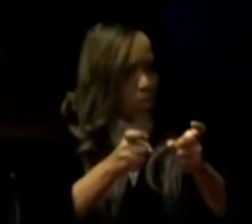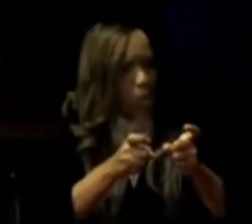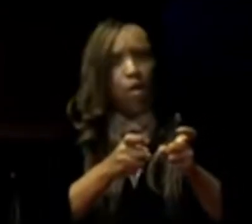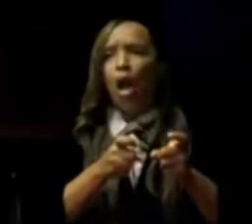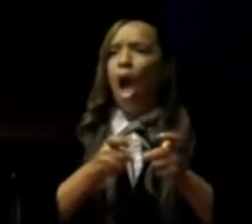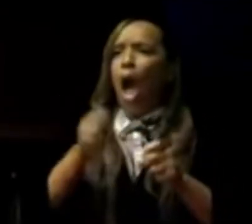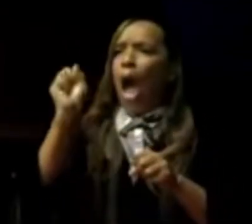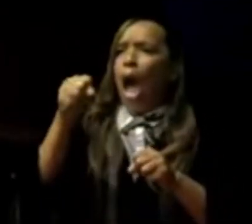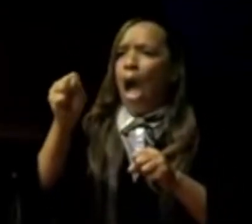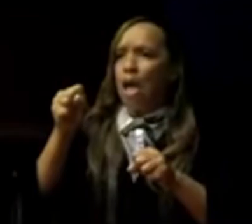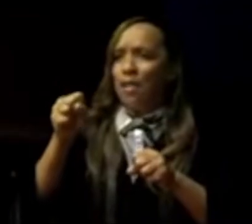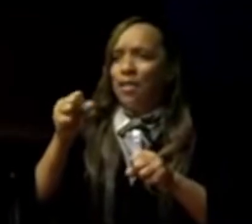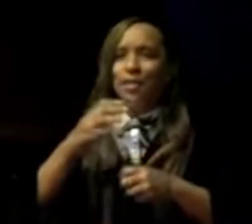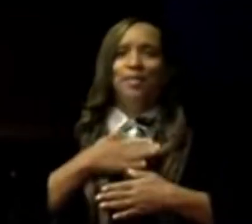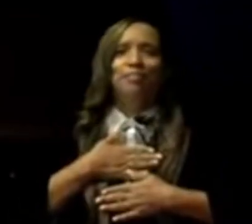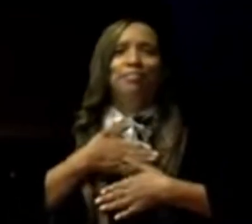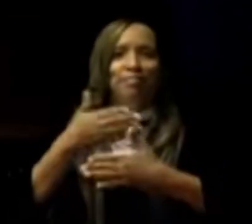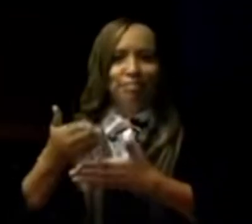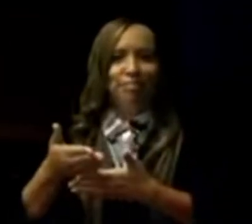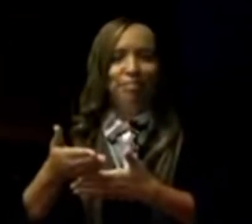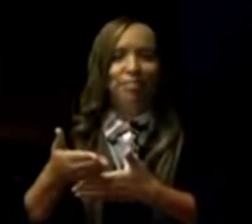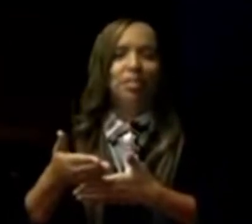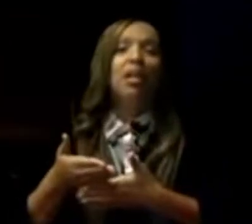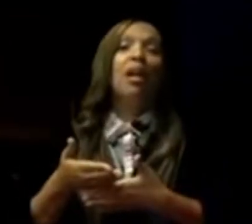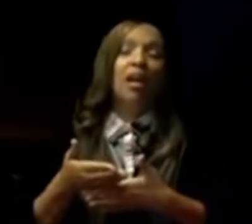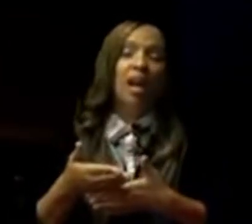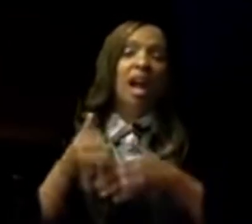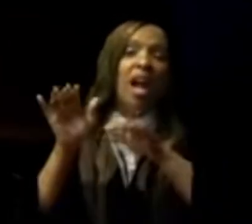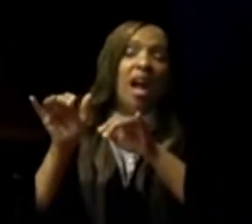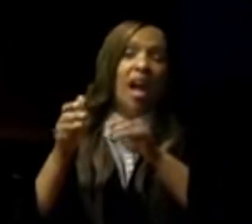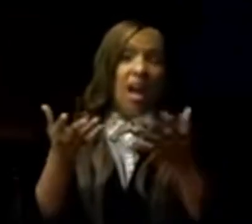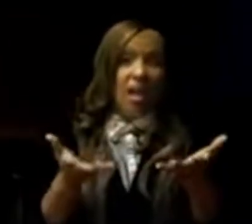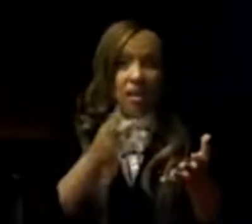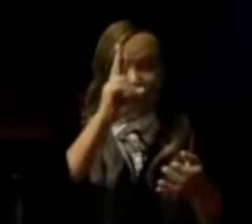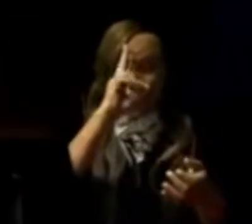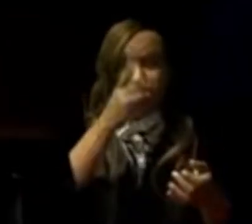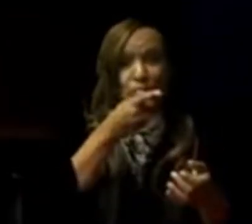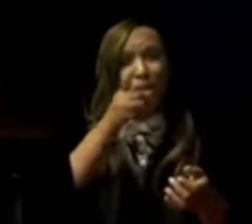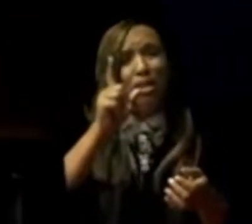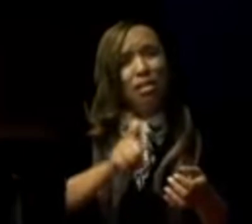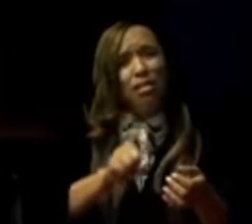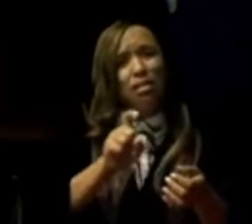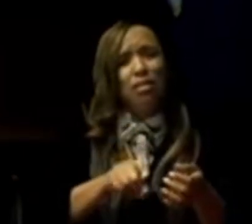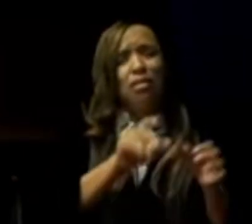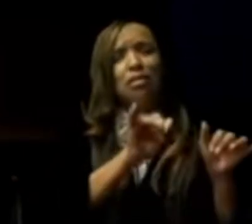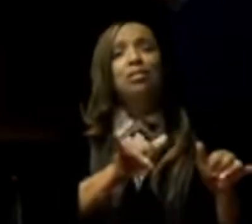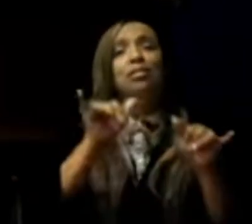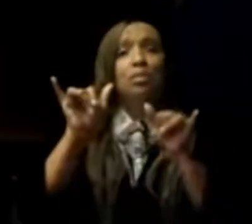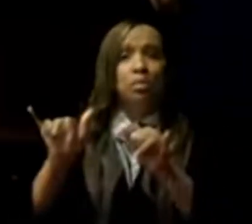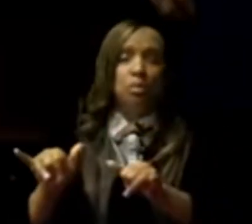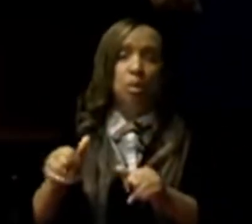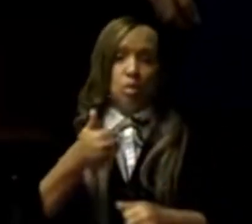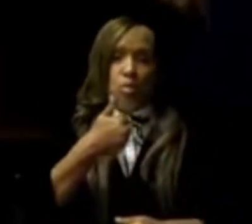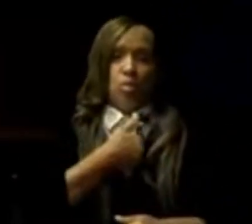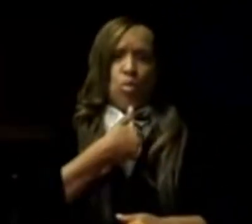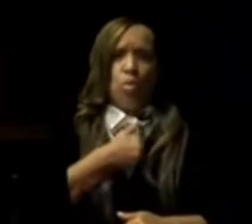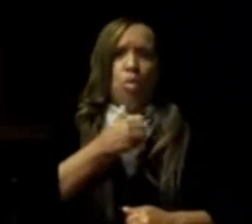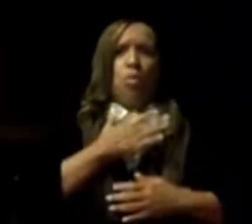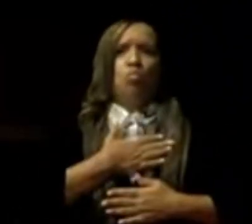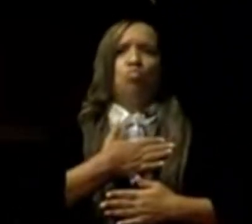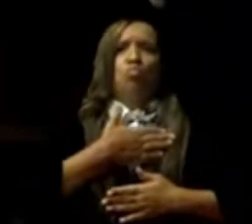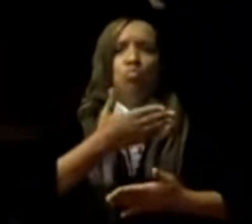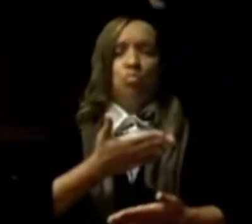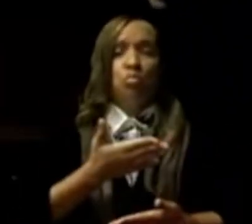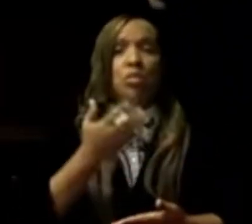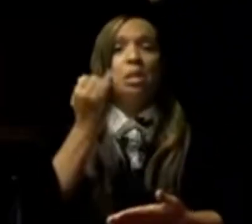vida terrenal, mis órganos le puedan servir a otro ser humano, dominicano o dominicana, que tenga que darle más a